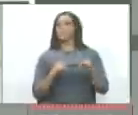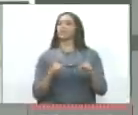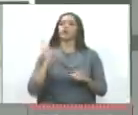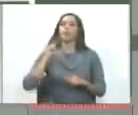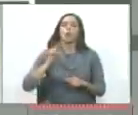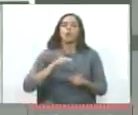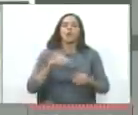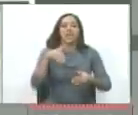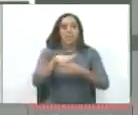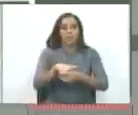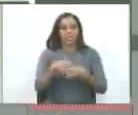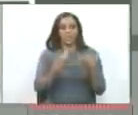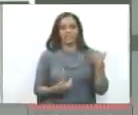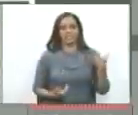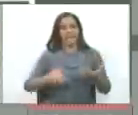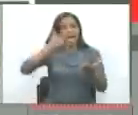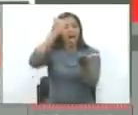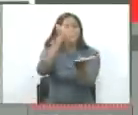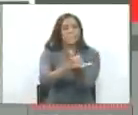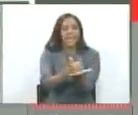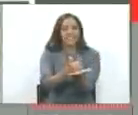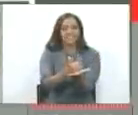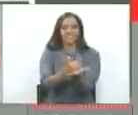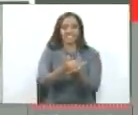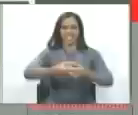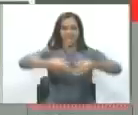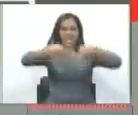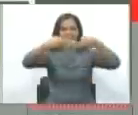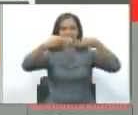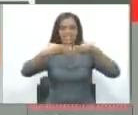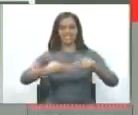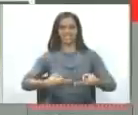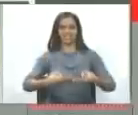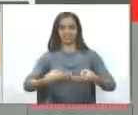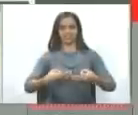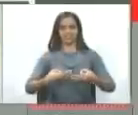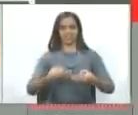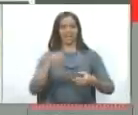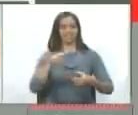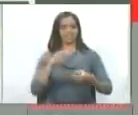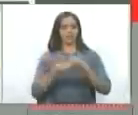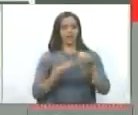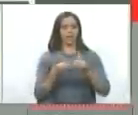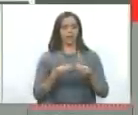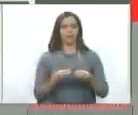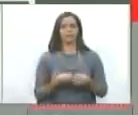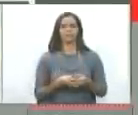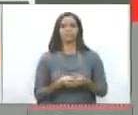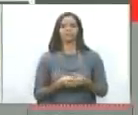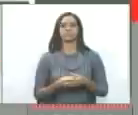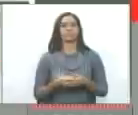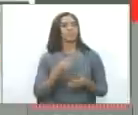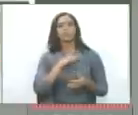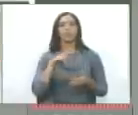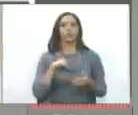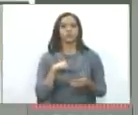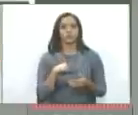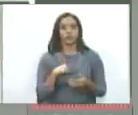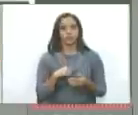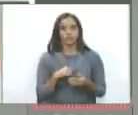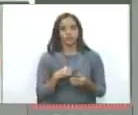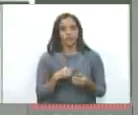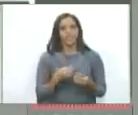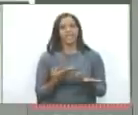votar, presidente. Amén, así sea, así lo haremos. Nosotros estamos destinados a la